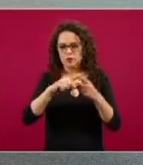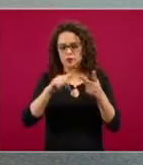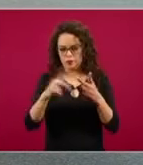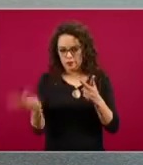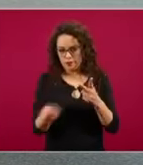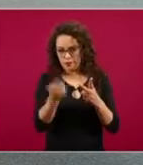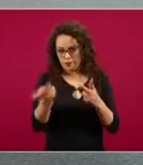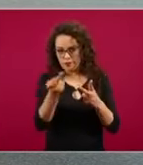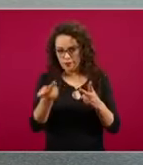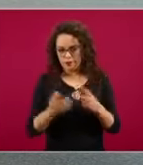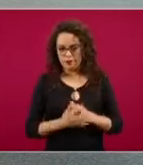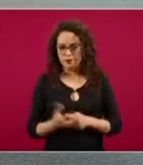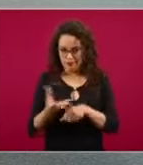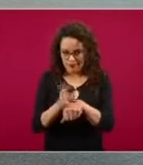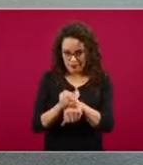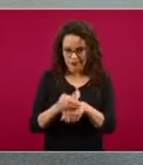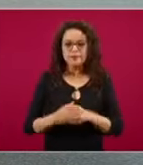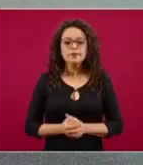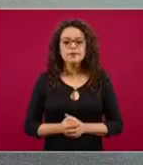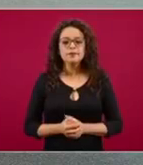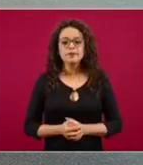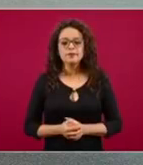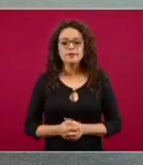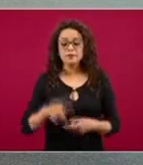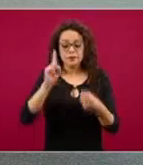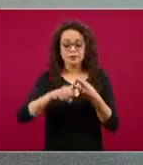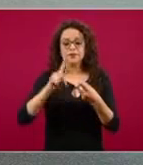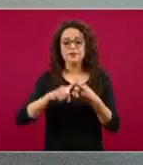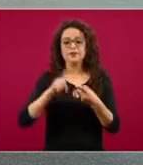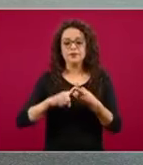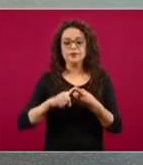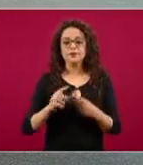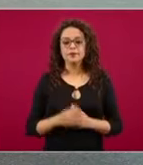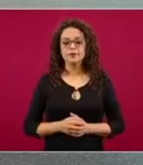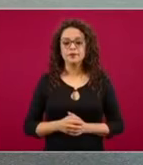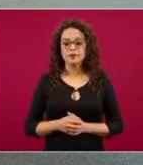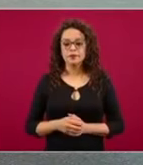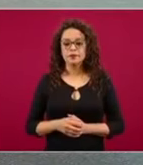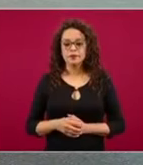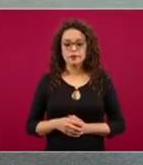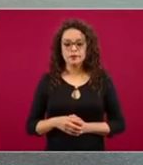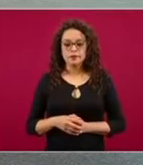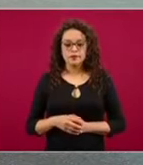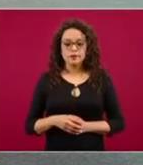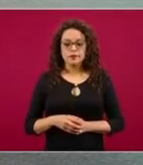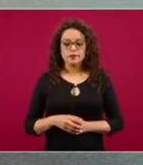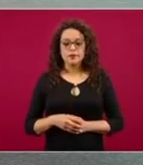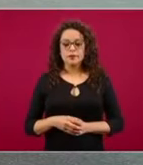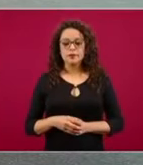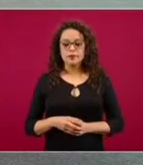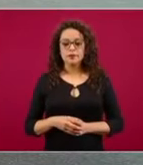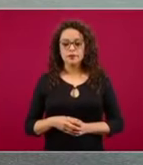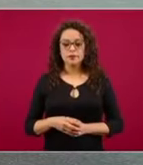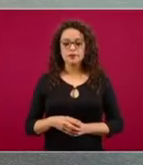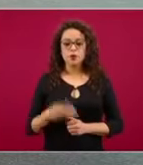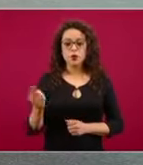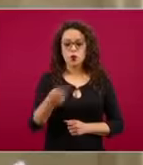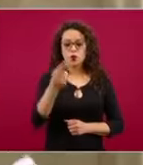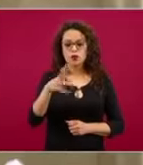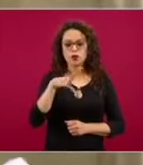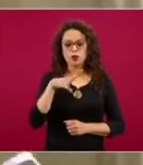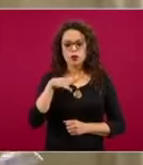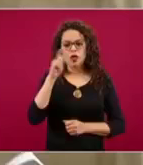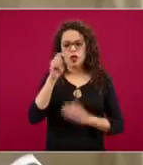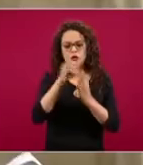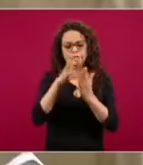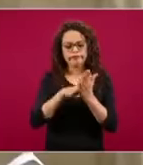doctor. La primera es que si ustedes llevan algún indicador sobre las